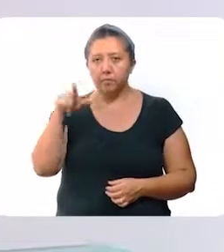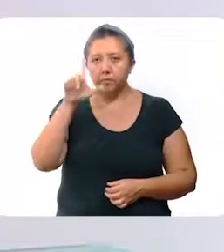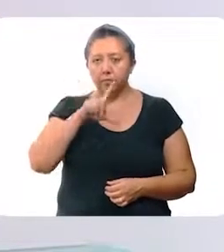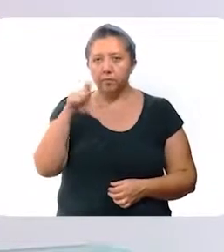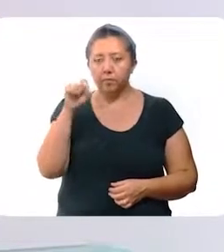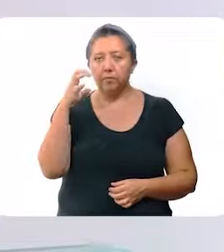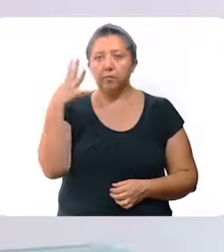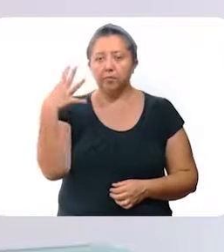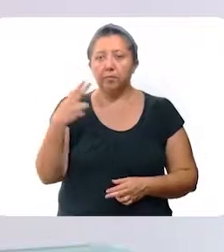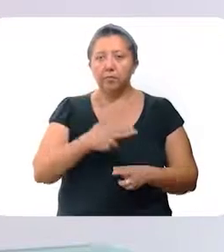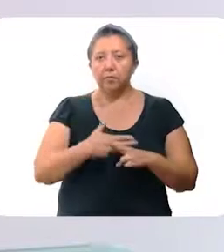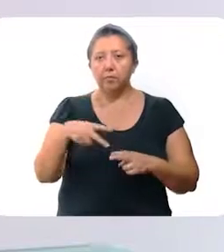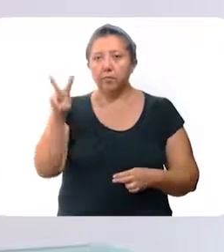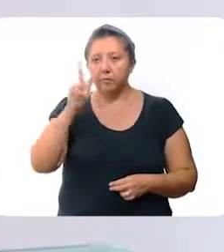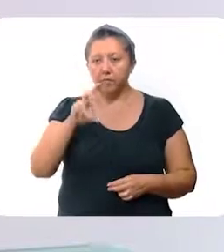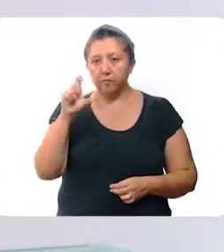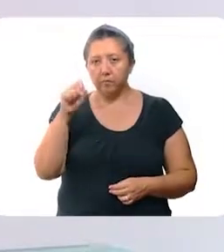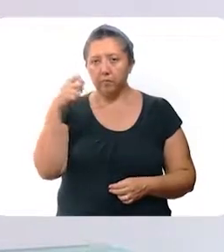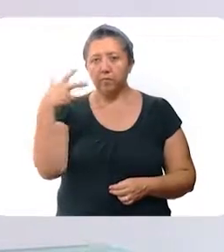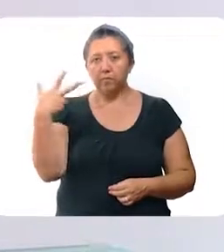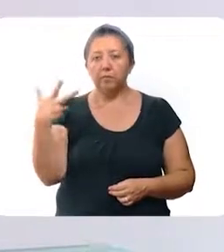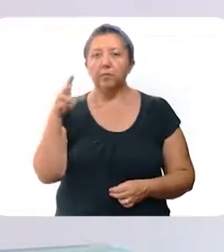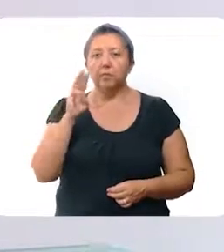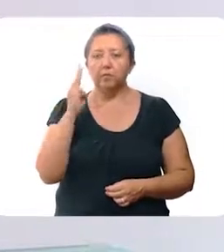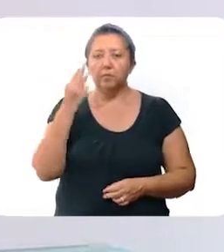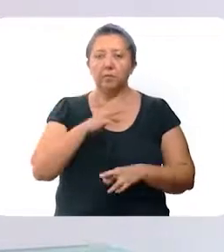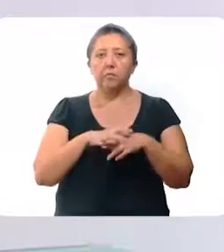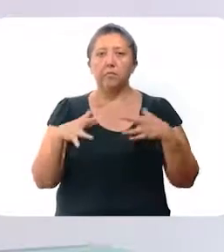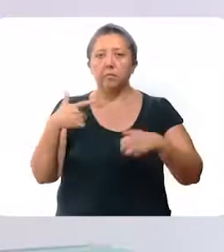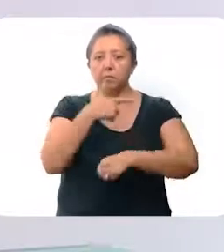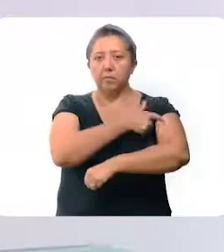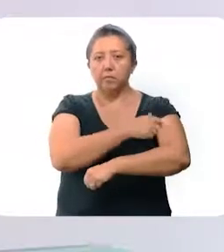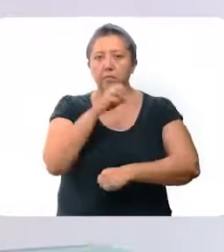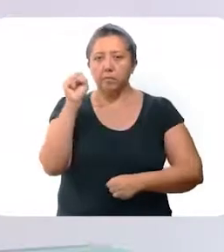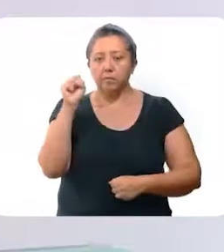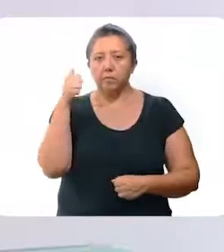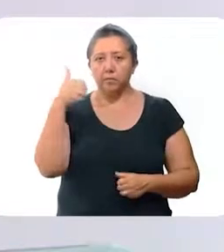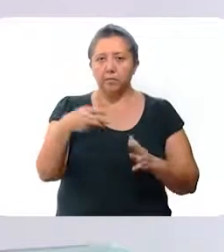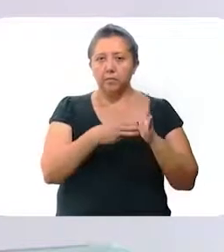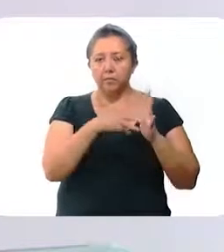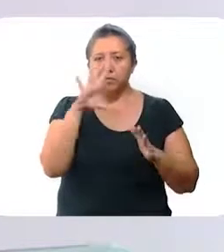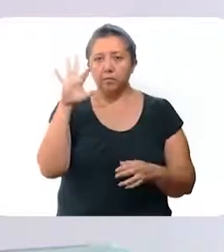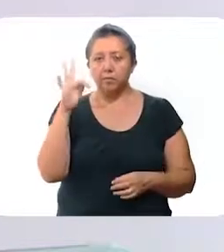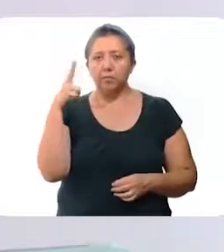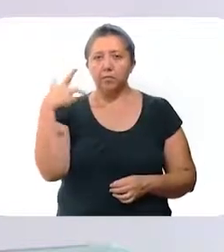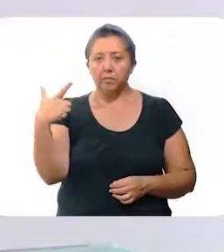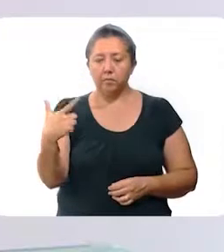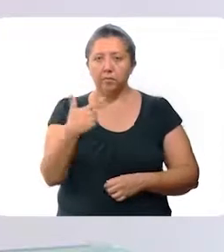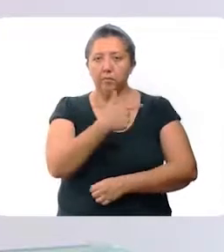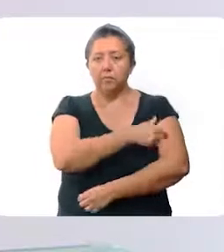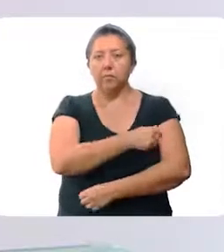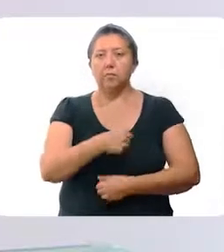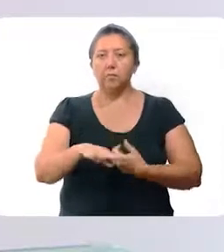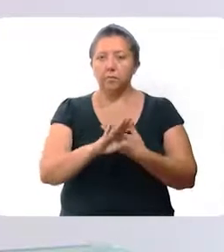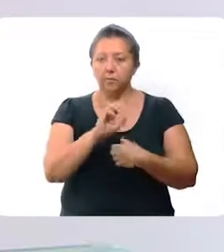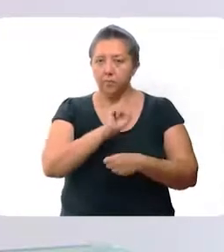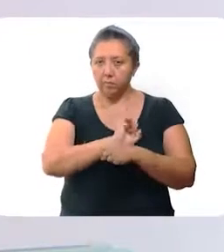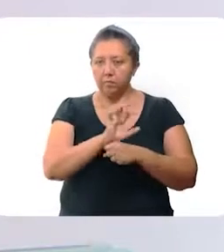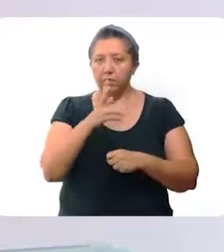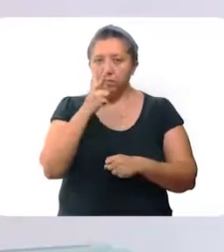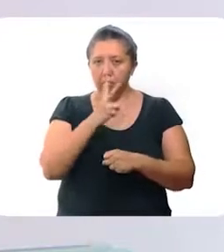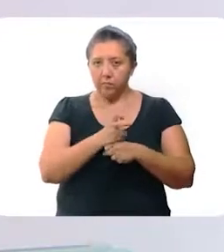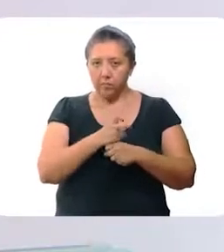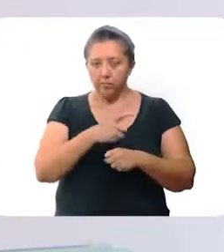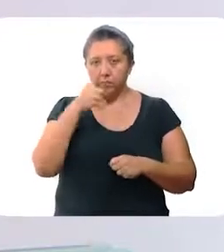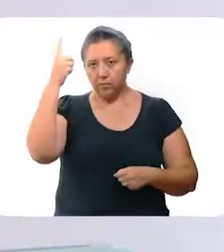lunes 24, y hasta el viernes 28 de mayo, se realizará la aplicación de 66.047 vacunas contra el coronavirus de la